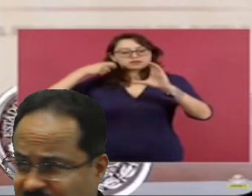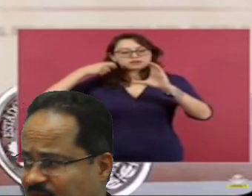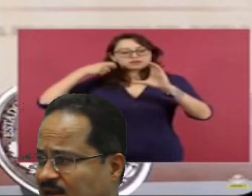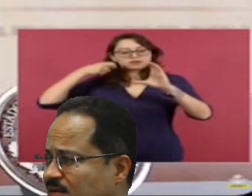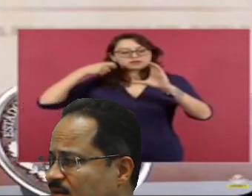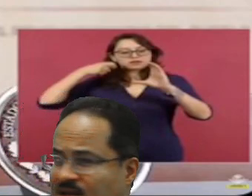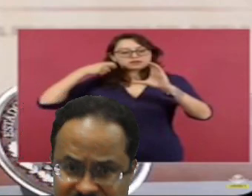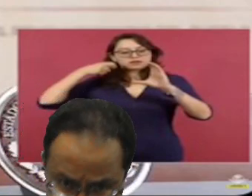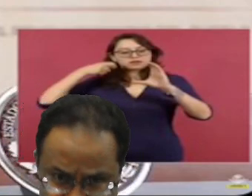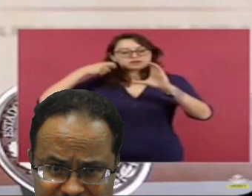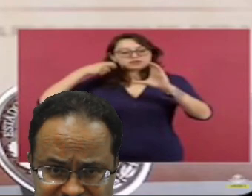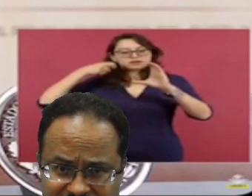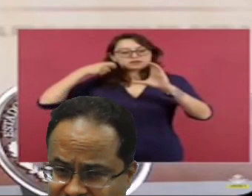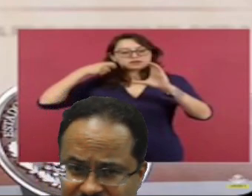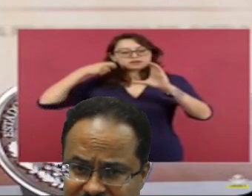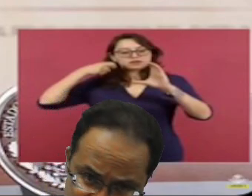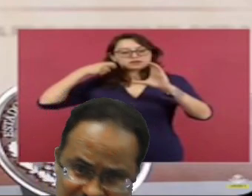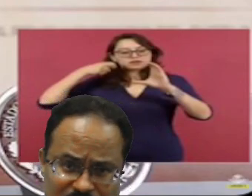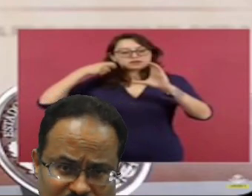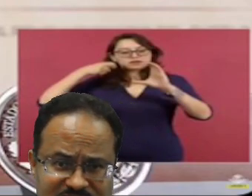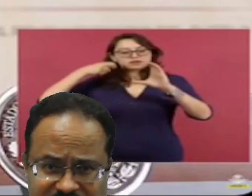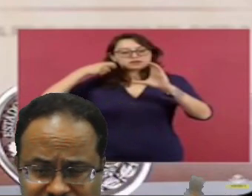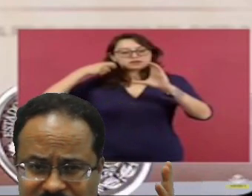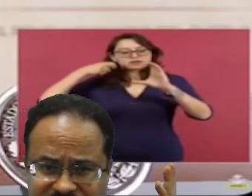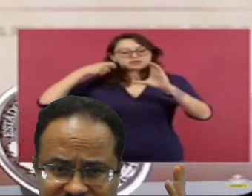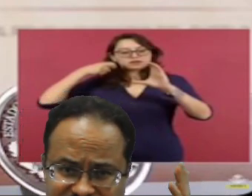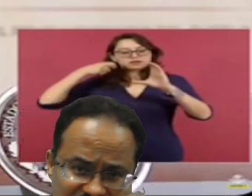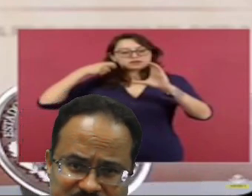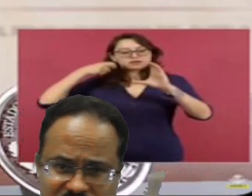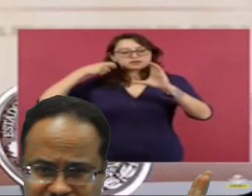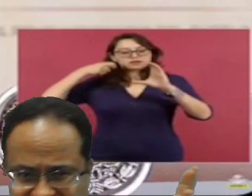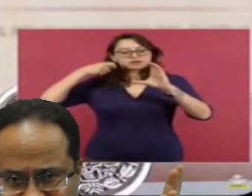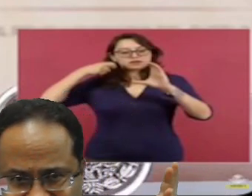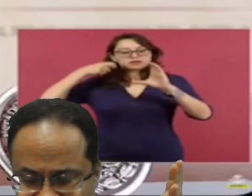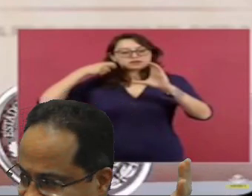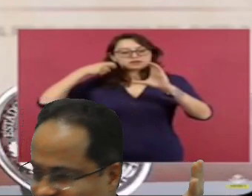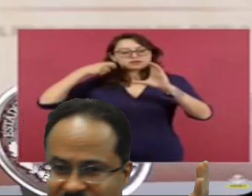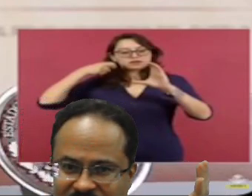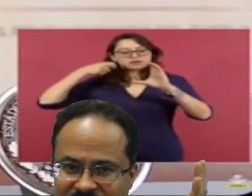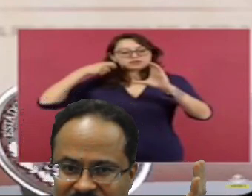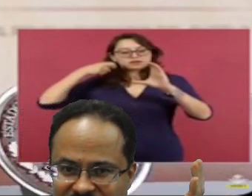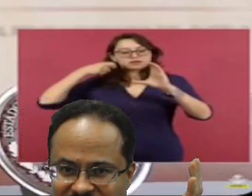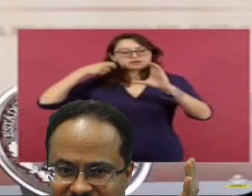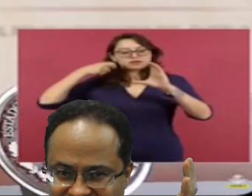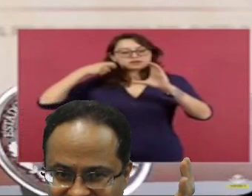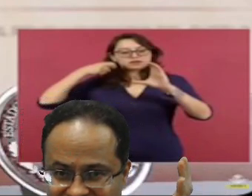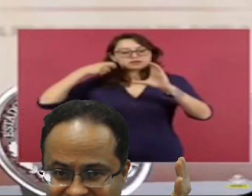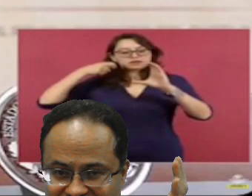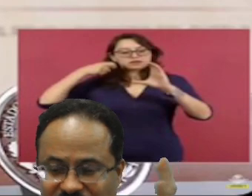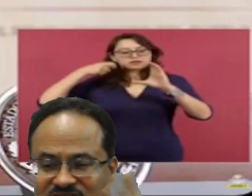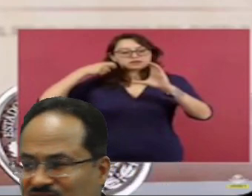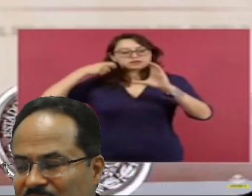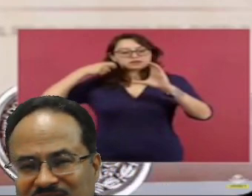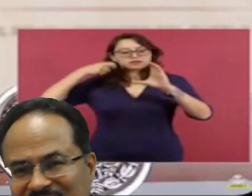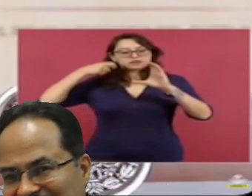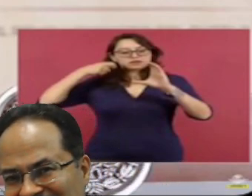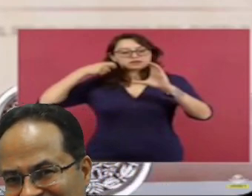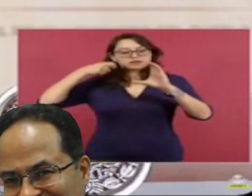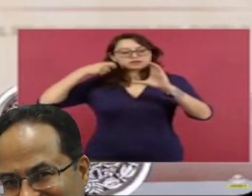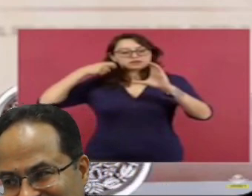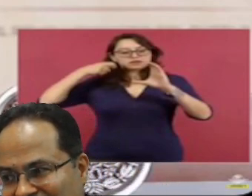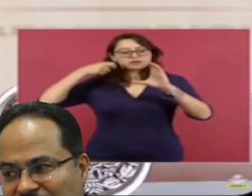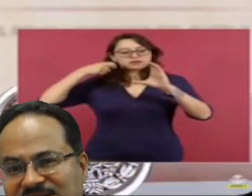morena también y en López Obrador también porque él autoriza todo eso yo no me chupo el dedo Entonces es una muestra